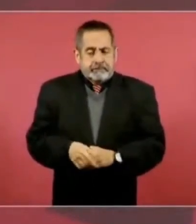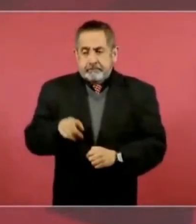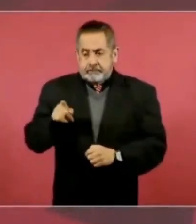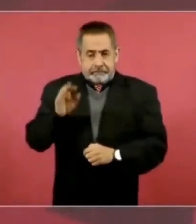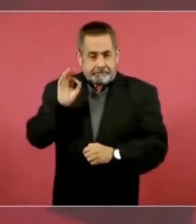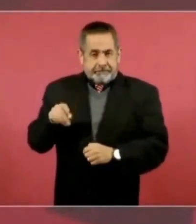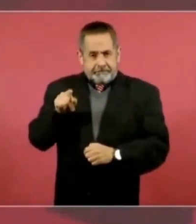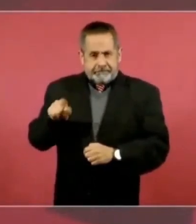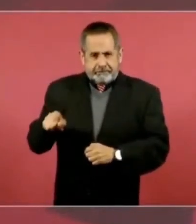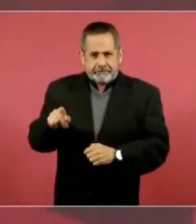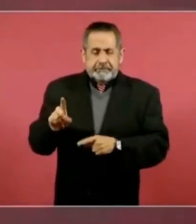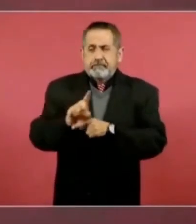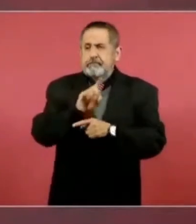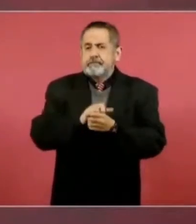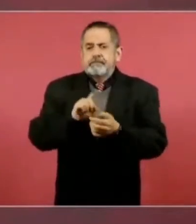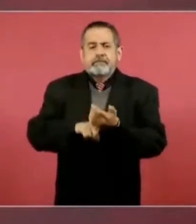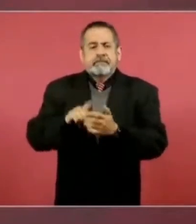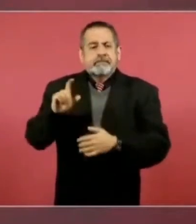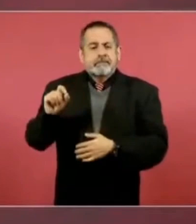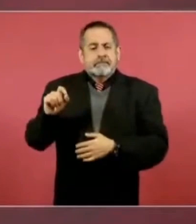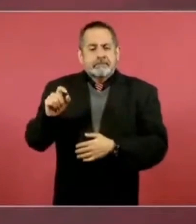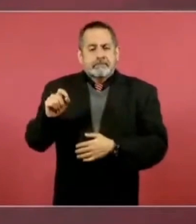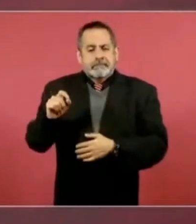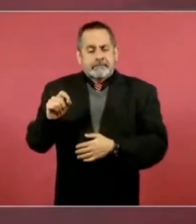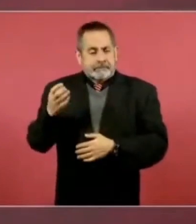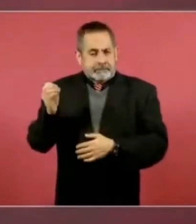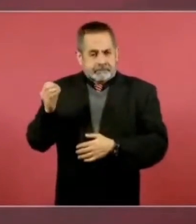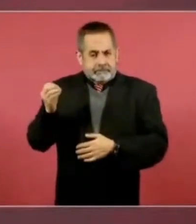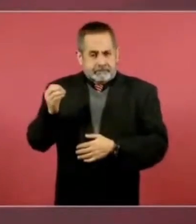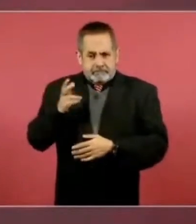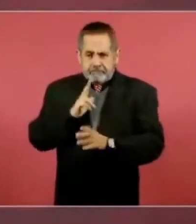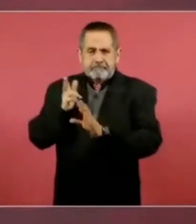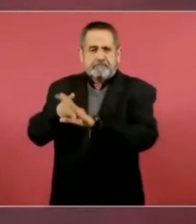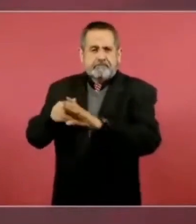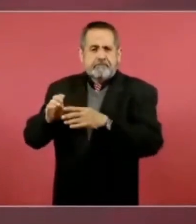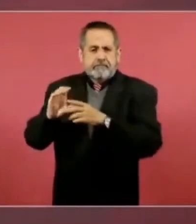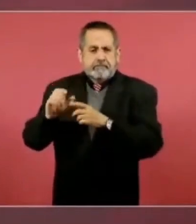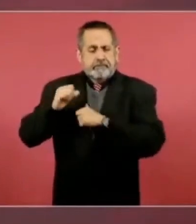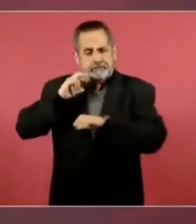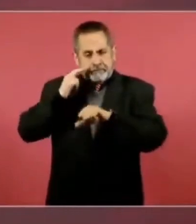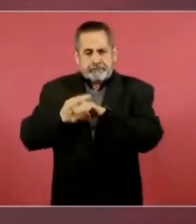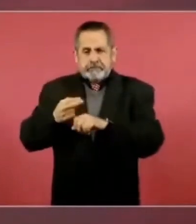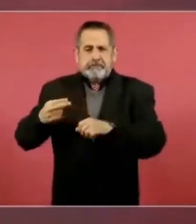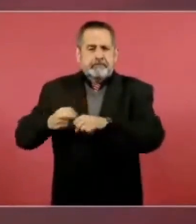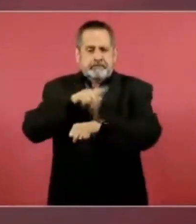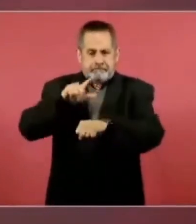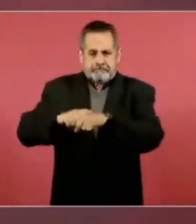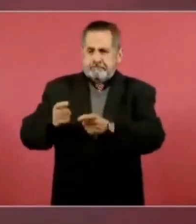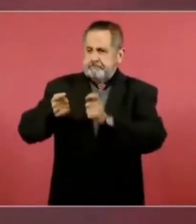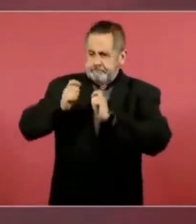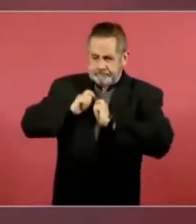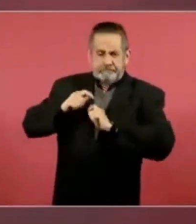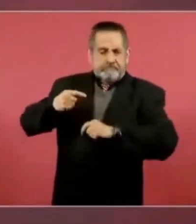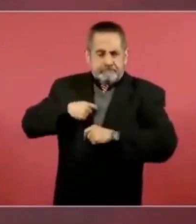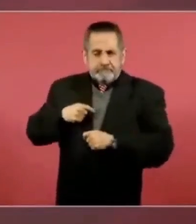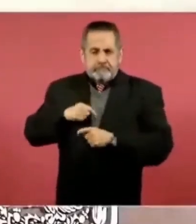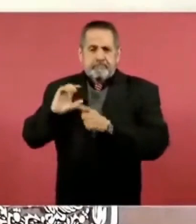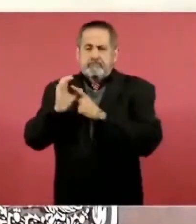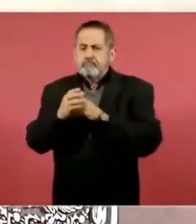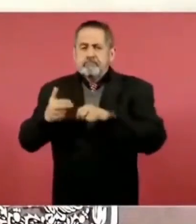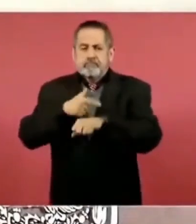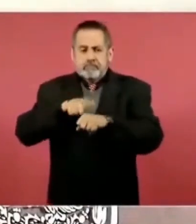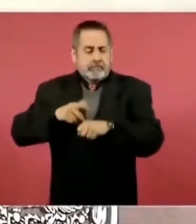efectivamente, desde el 20 de octubre estoy como comisionada nacional de búsqueda.